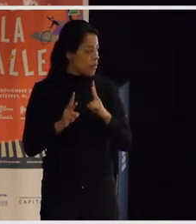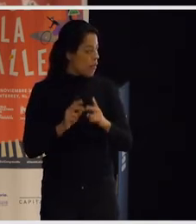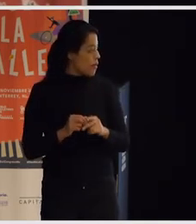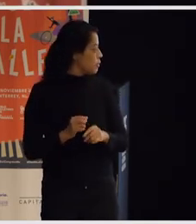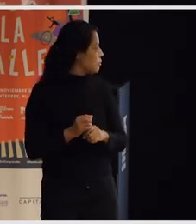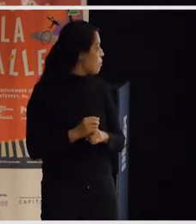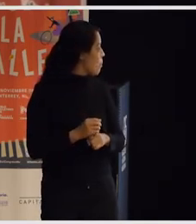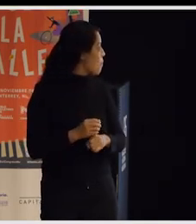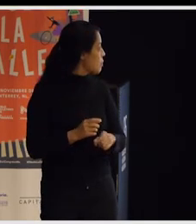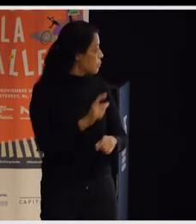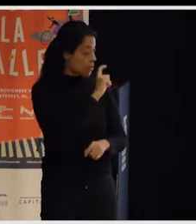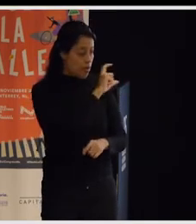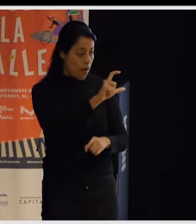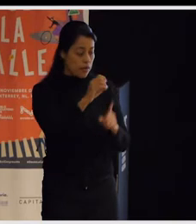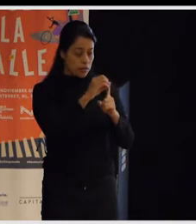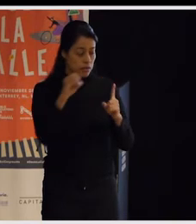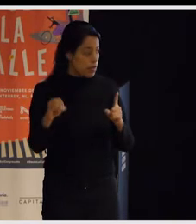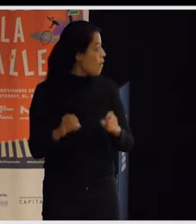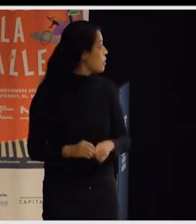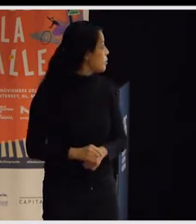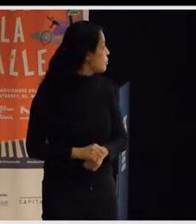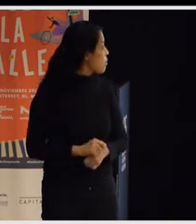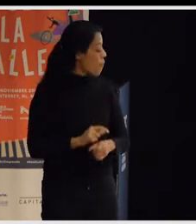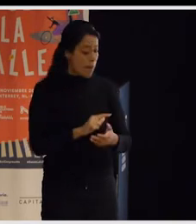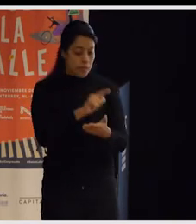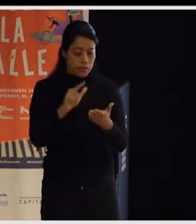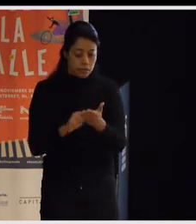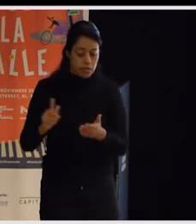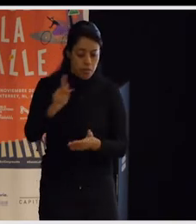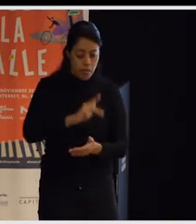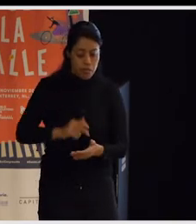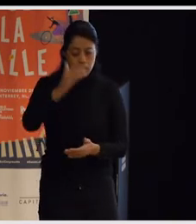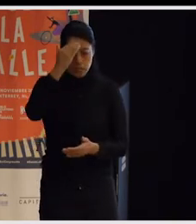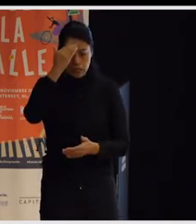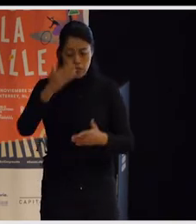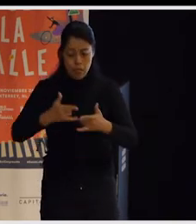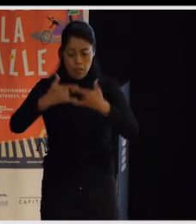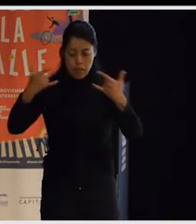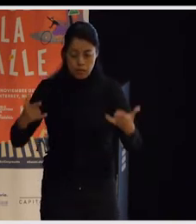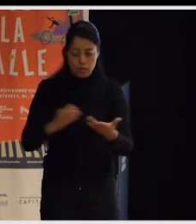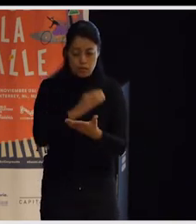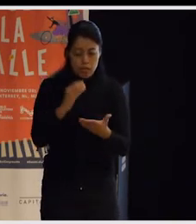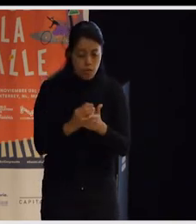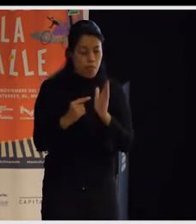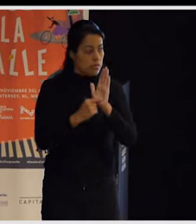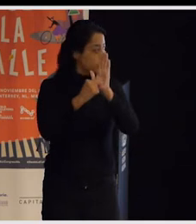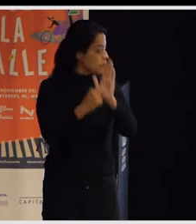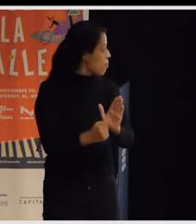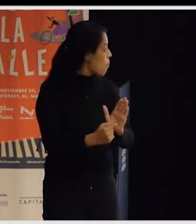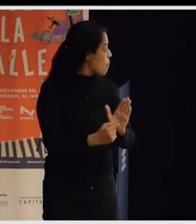que me quedan súper marcadas no el espacio público es el medio por el cual se reconoce la historia de la ciudad debido a que expresa la materialización